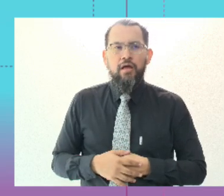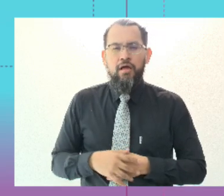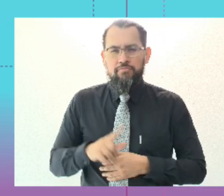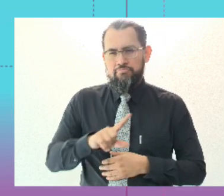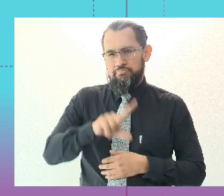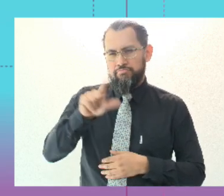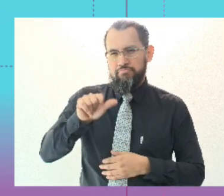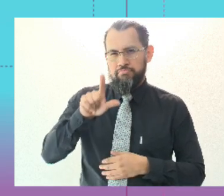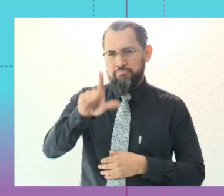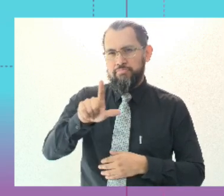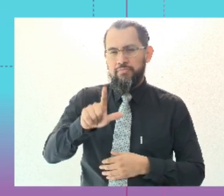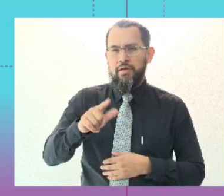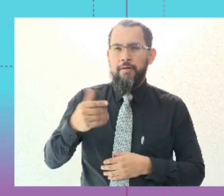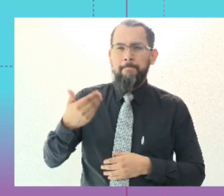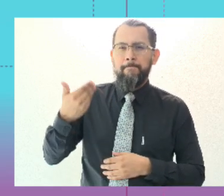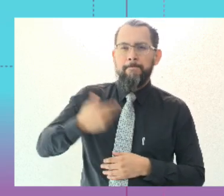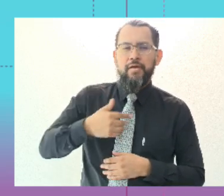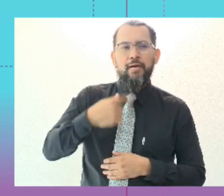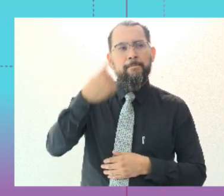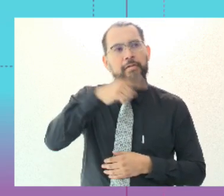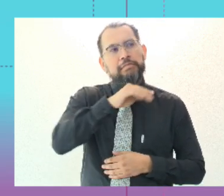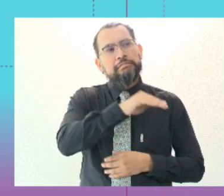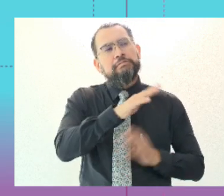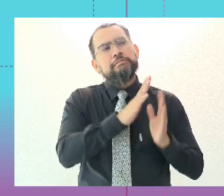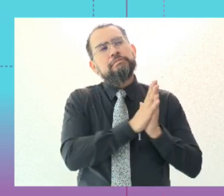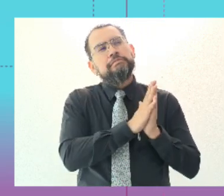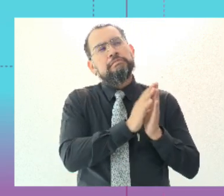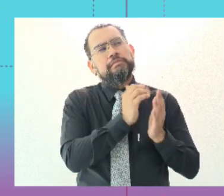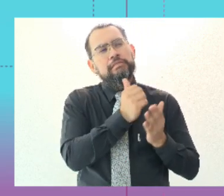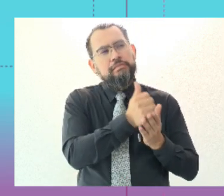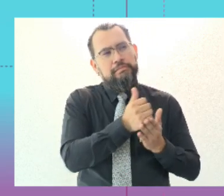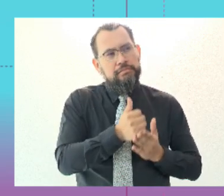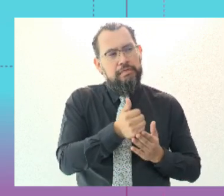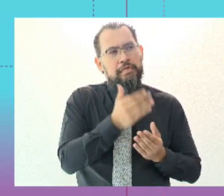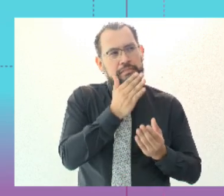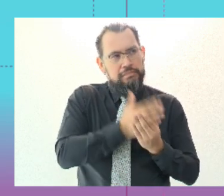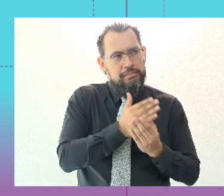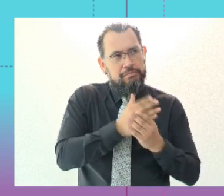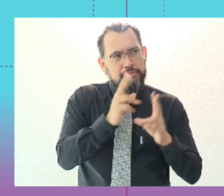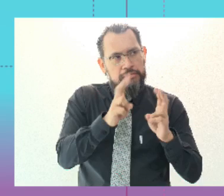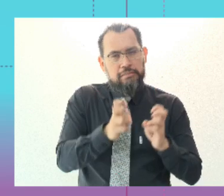siguiente me pidió ser el responsable del archivo de trámite, ¿no?, de su área. Entonces, bueno,